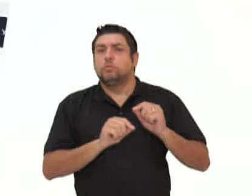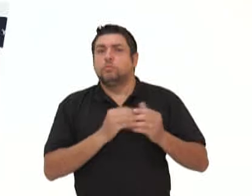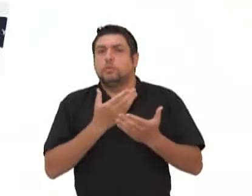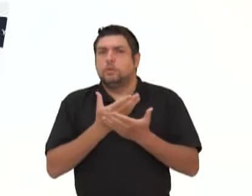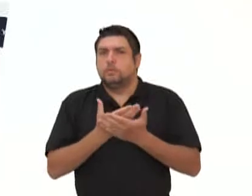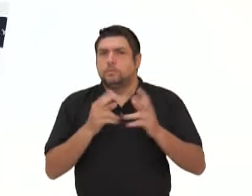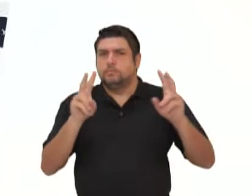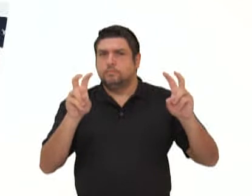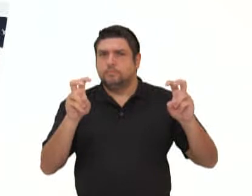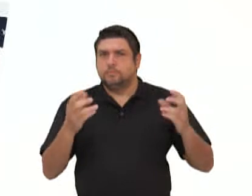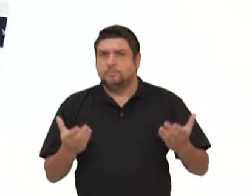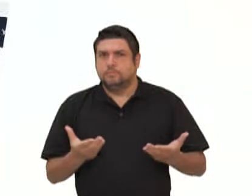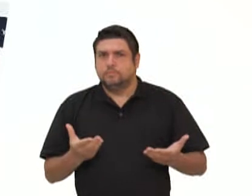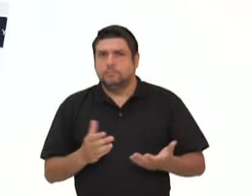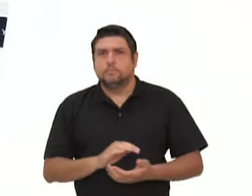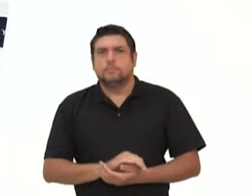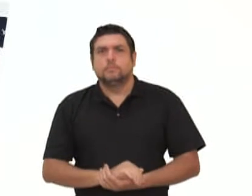hoje.